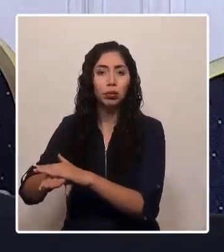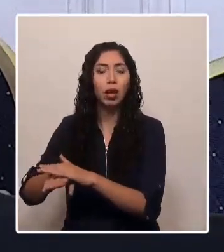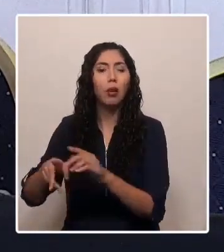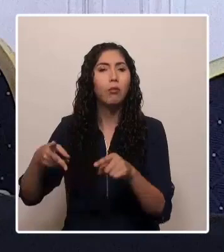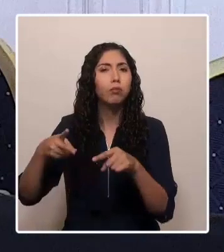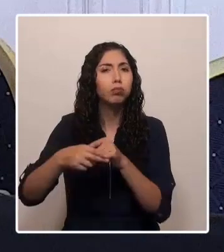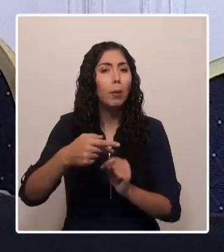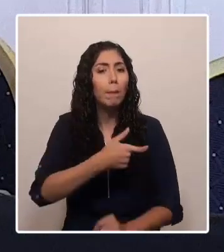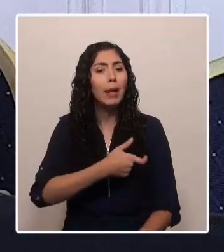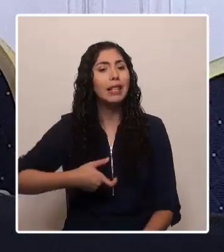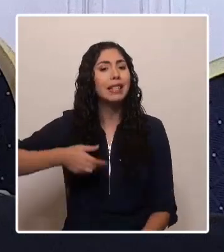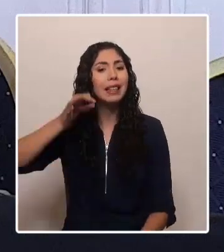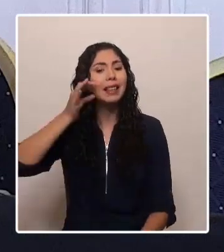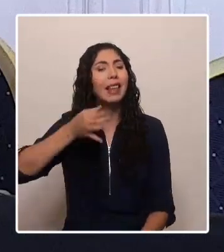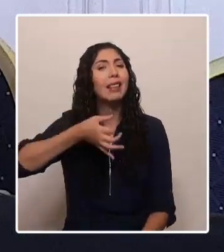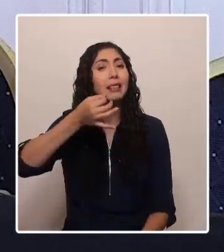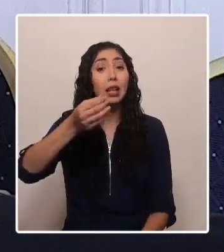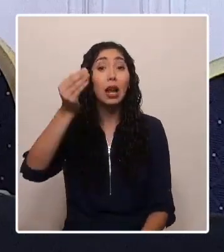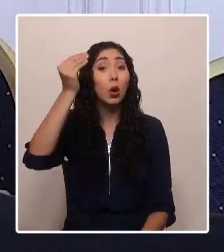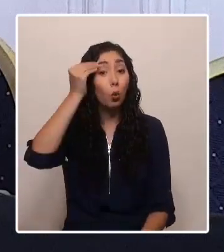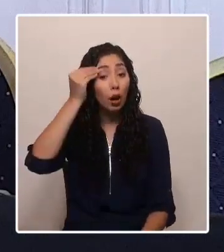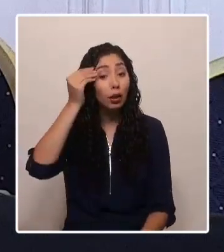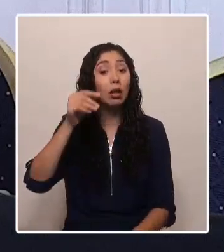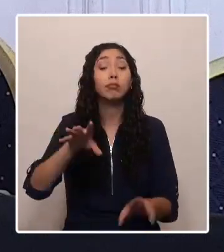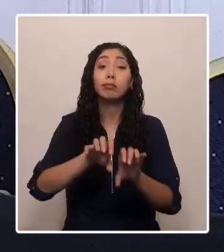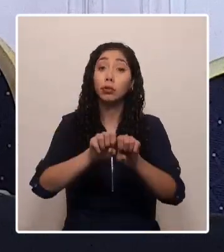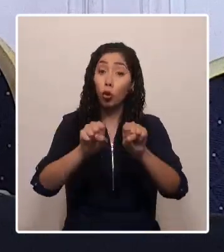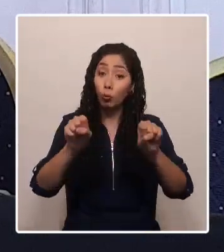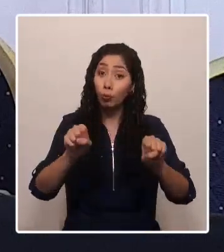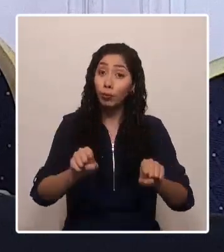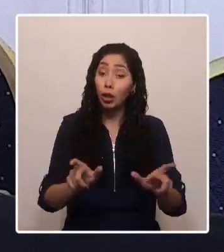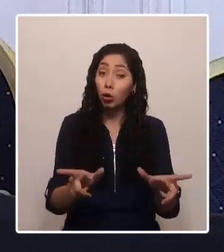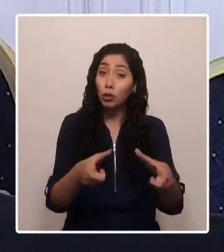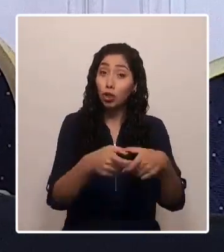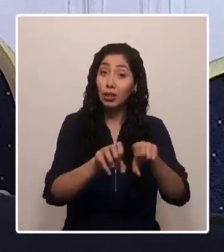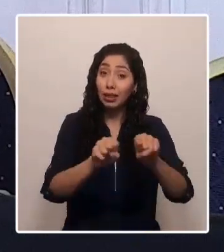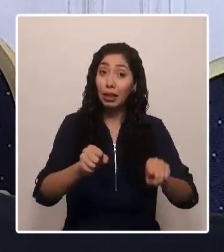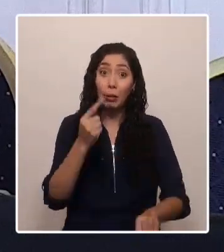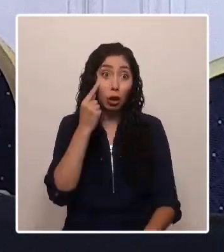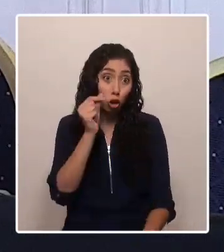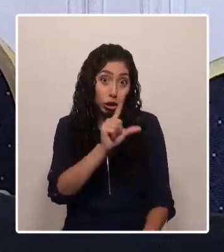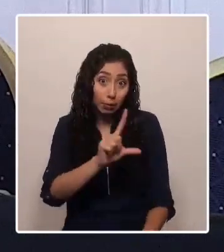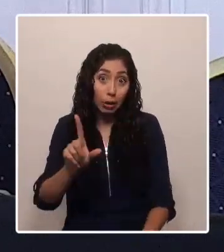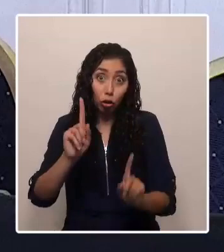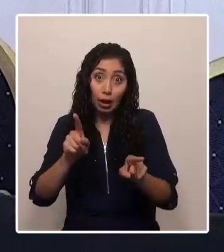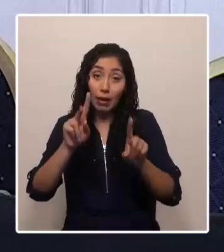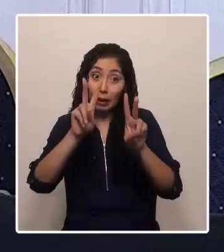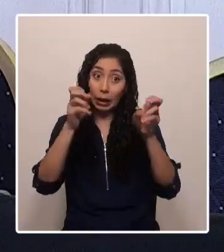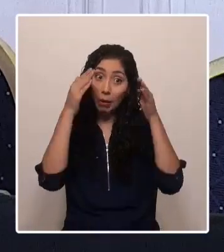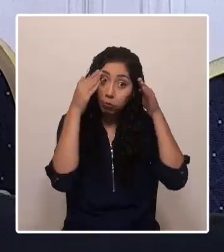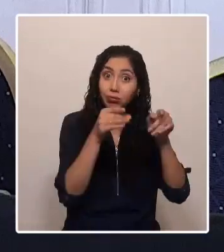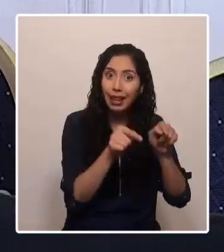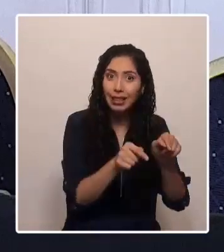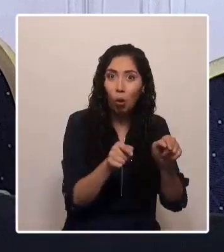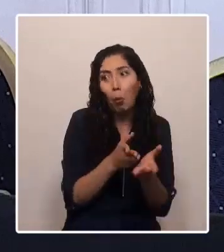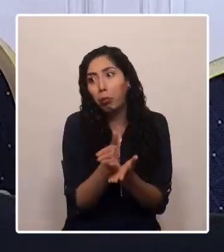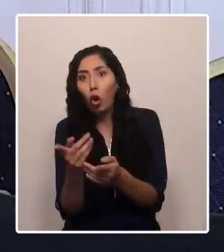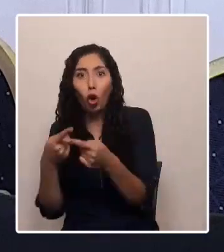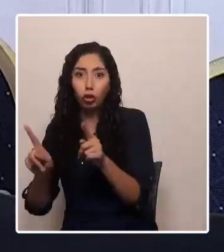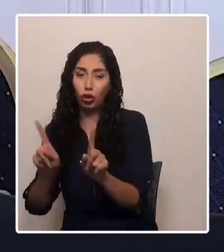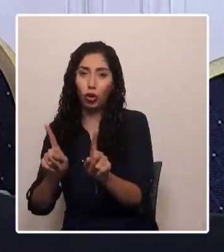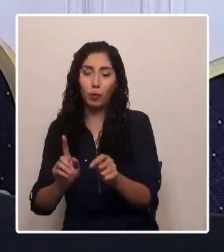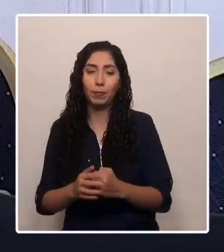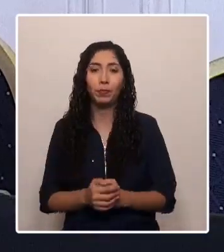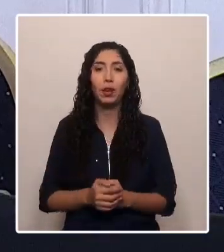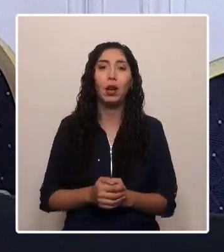De sistemas de conocimientos, así que agradeceríamos entre su intervención en la temática. Muchas gracias,